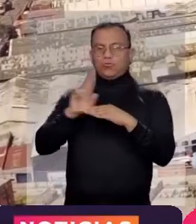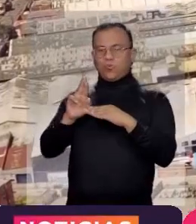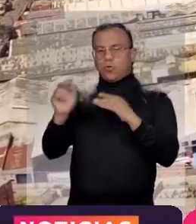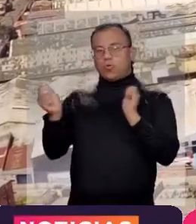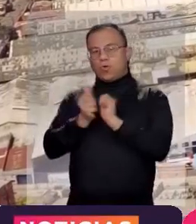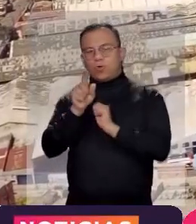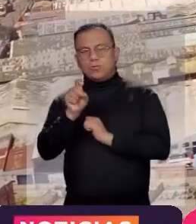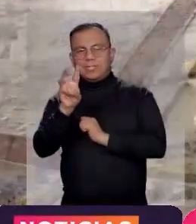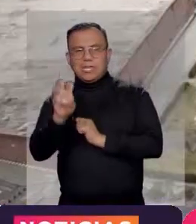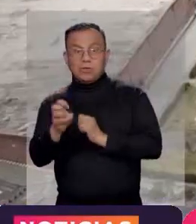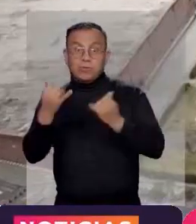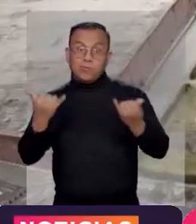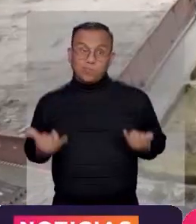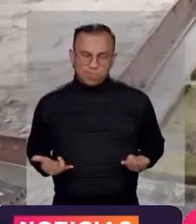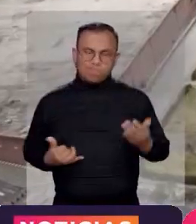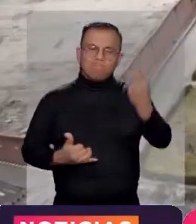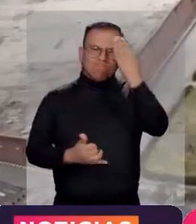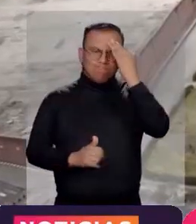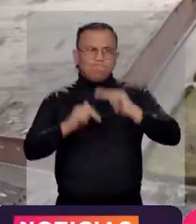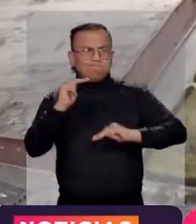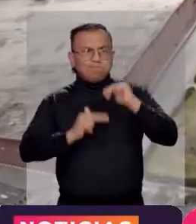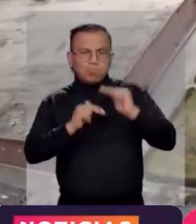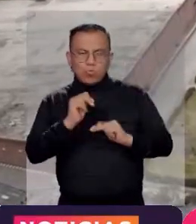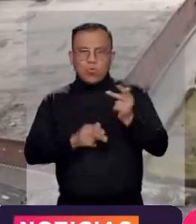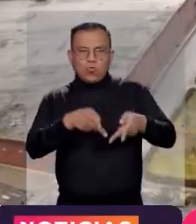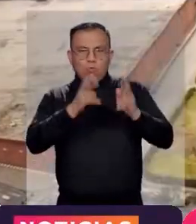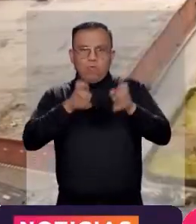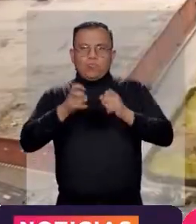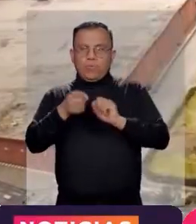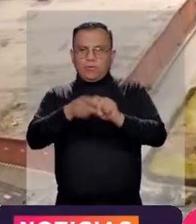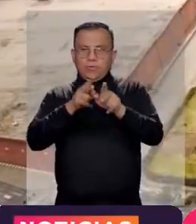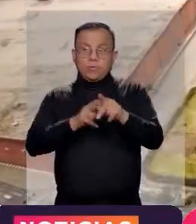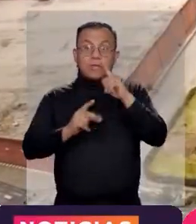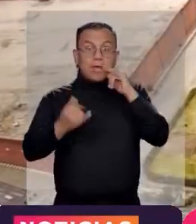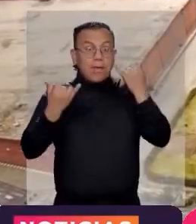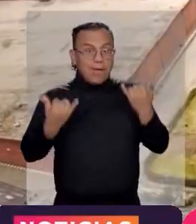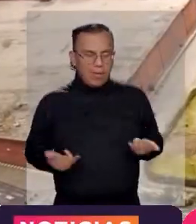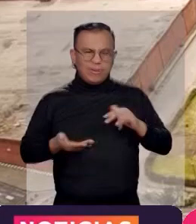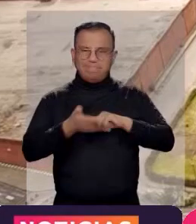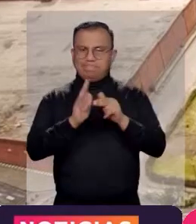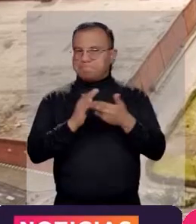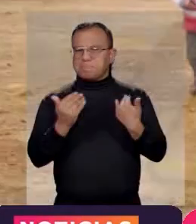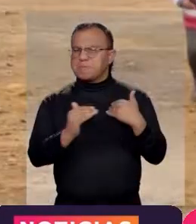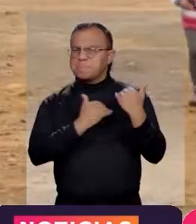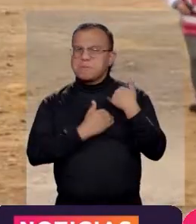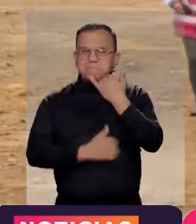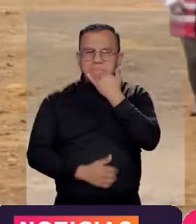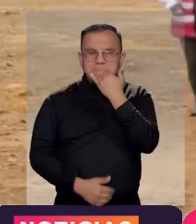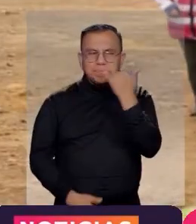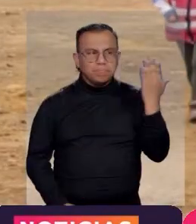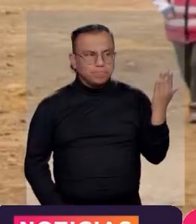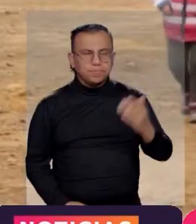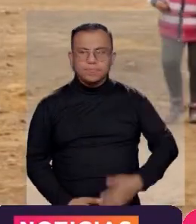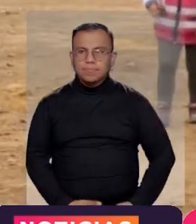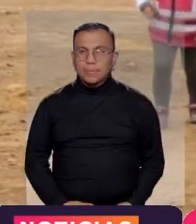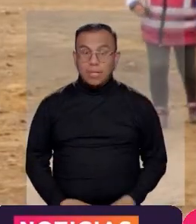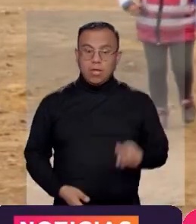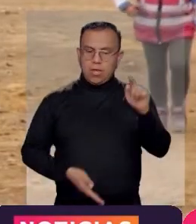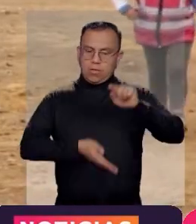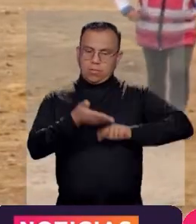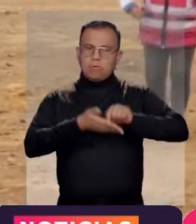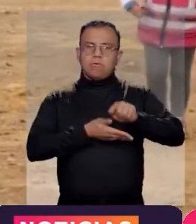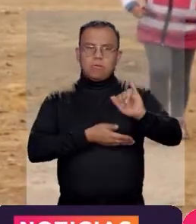avenida 68, justo para construir dos nuevos puentes. Esto es lo que implica. El contratista ya lo